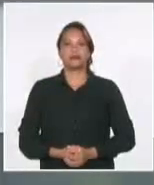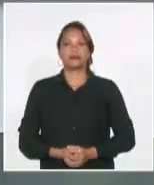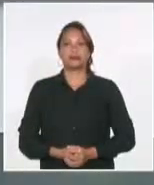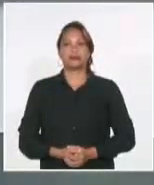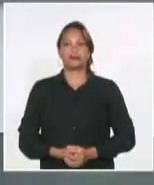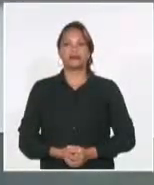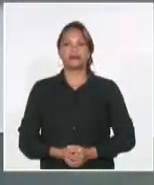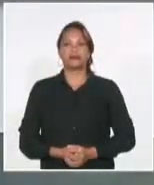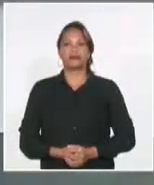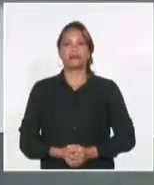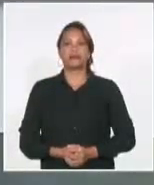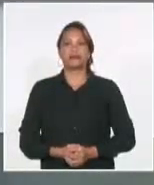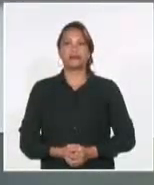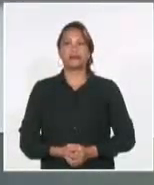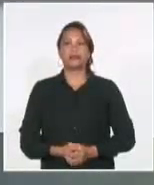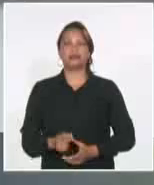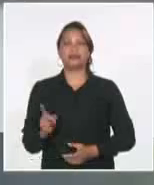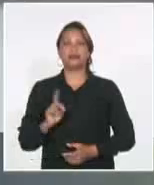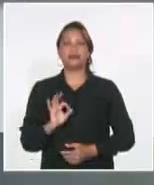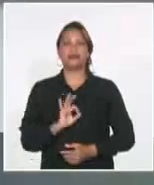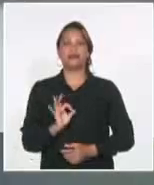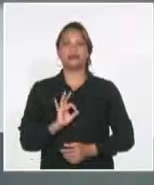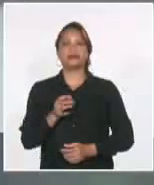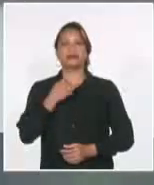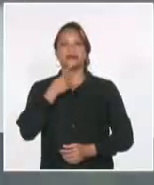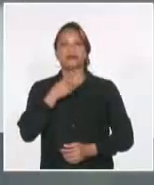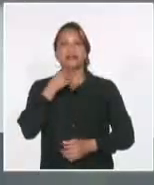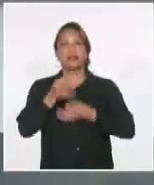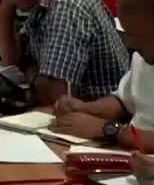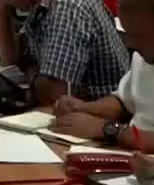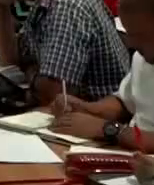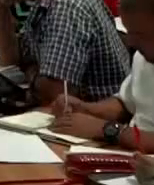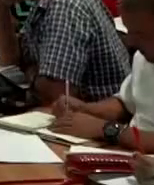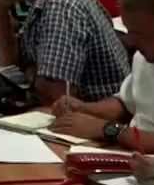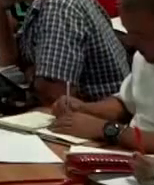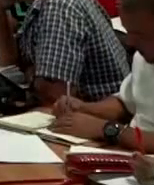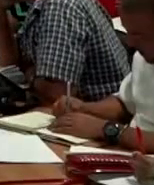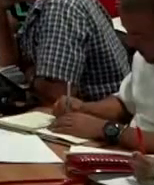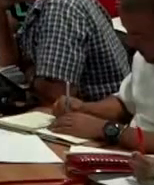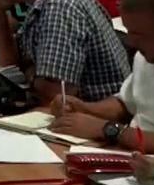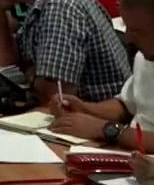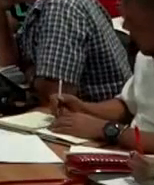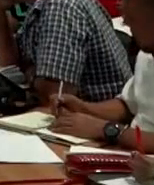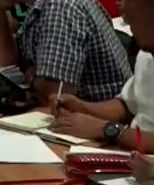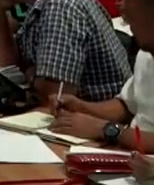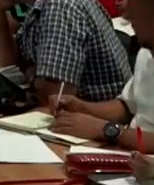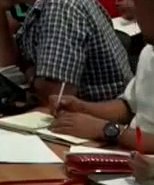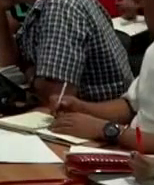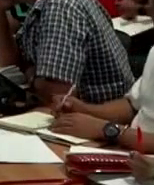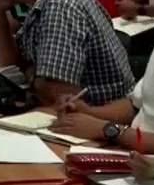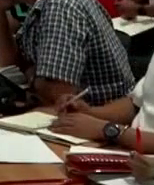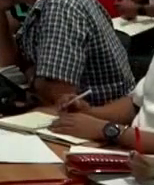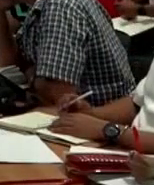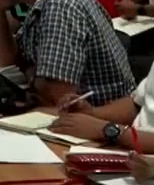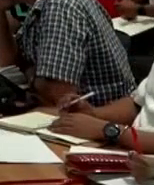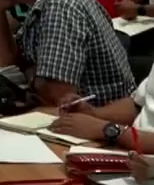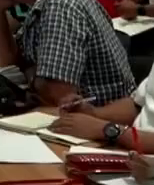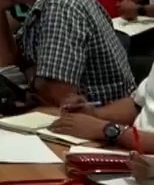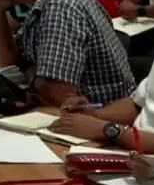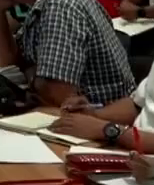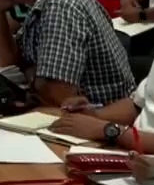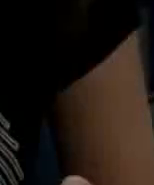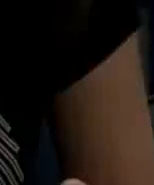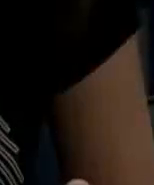de Recursos Hidráulicos, Antonio Rodríguez. Vamos a conocer más. El programa de trabajo concebido durante la cuarta